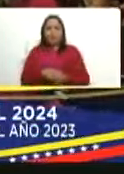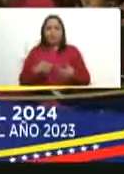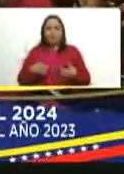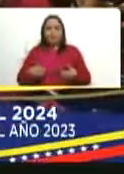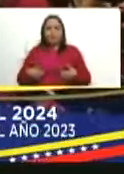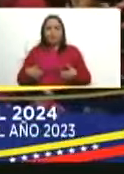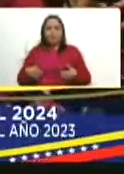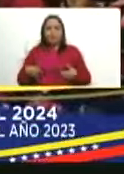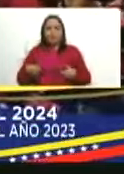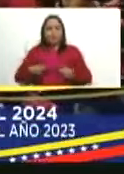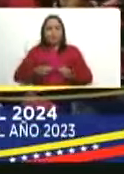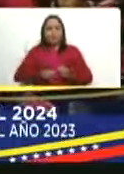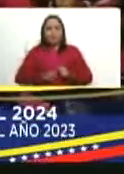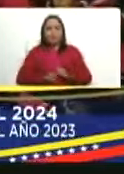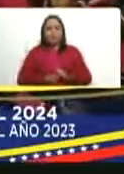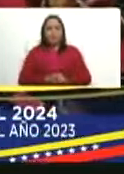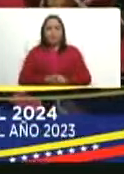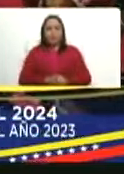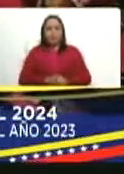a todas,